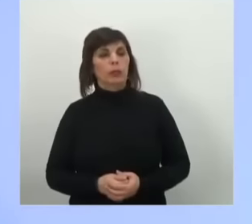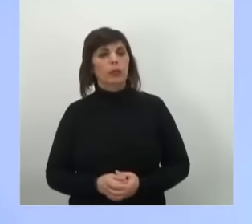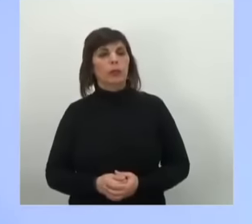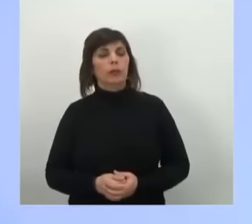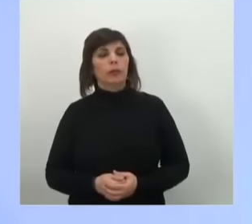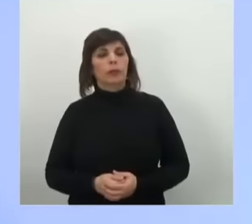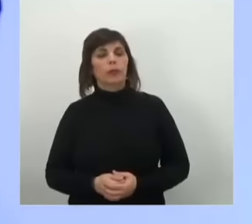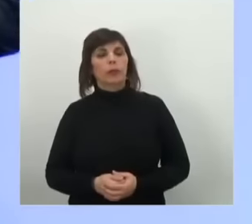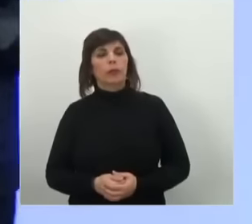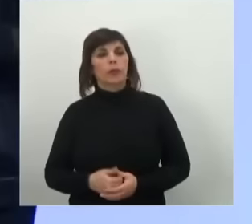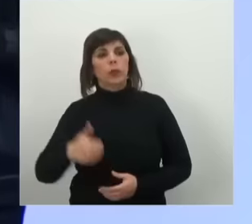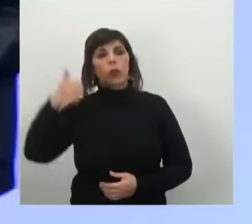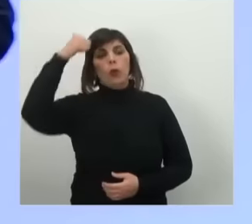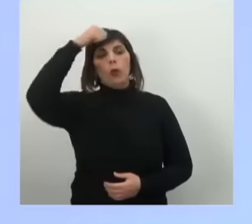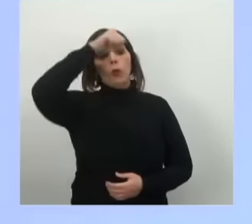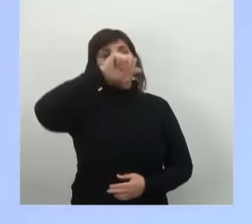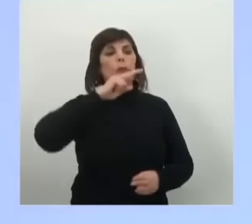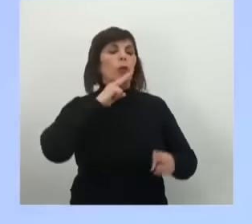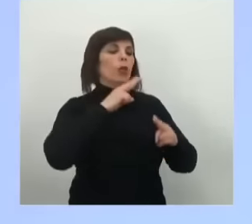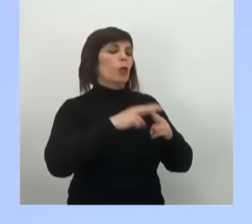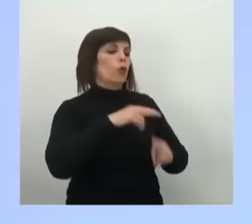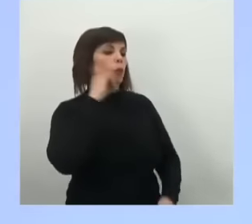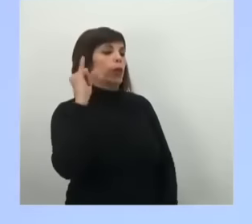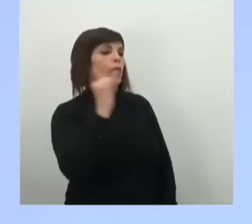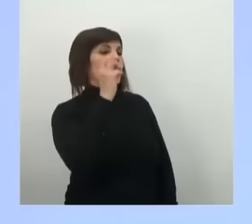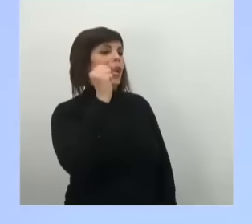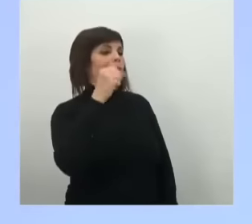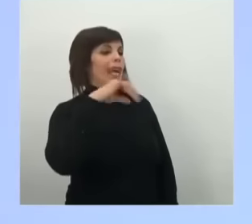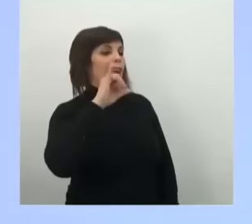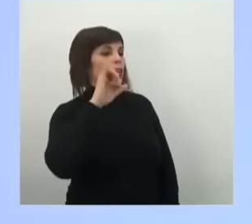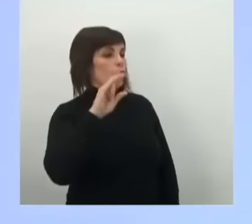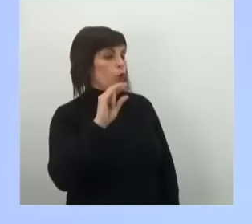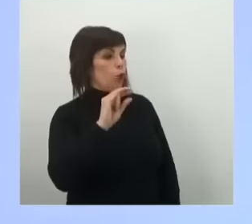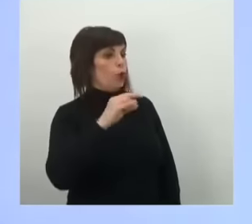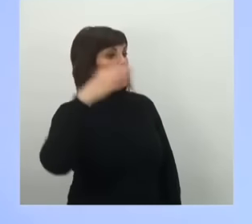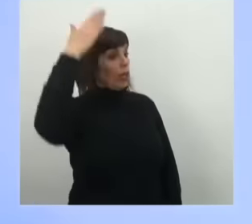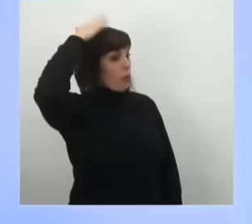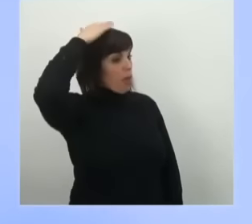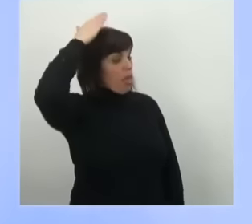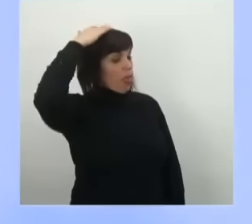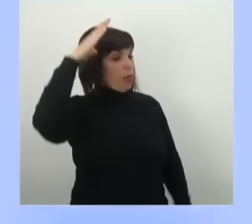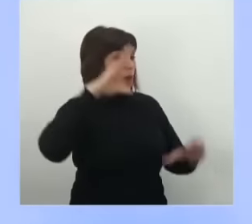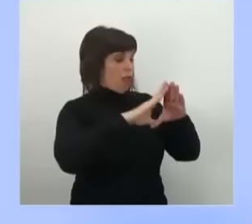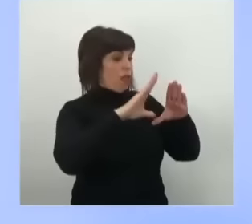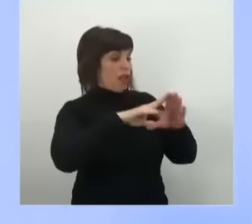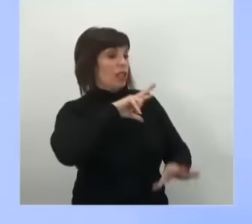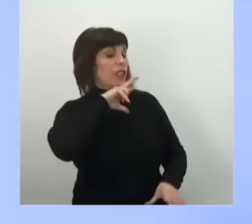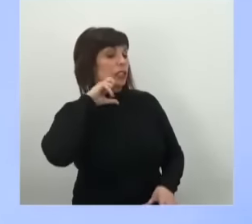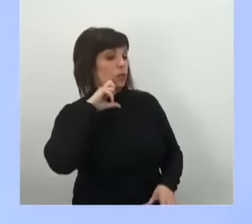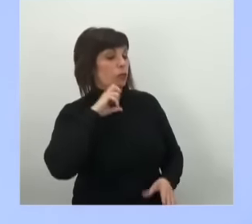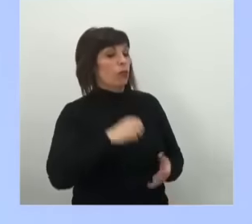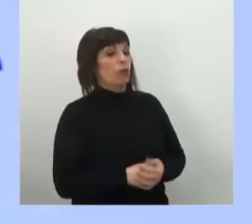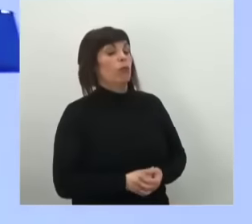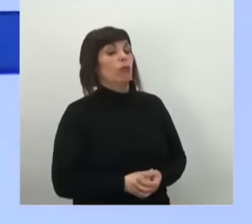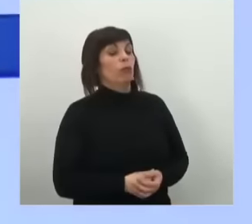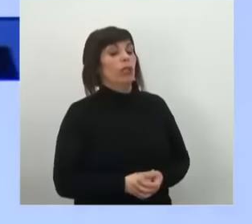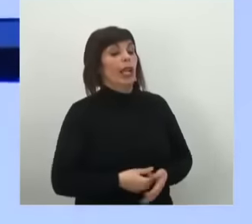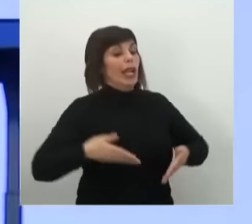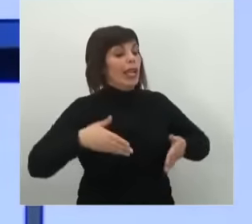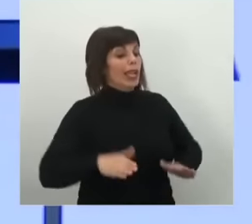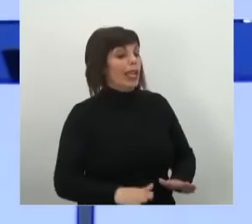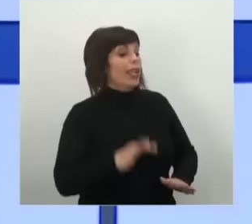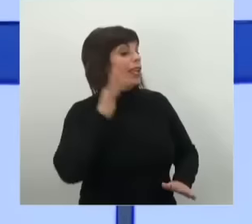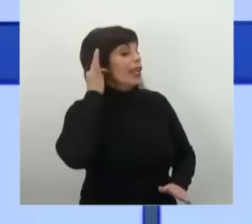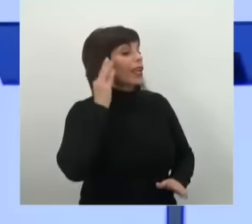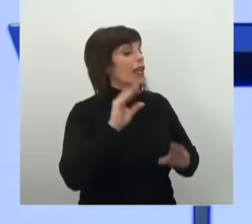llaman uno que se llama jaro porque su hija vio muerto o se estaba muriendo cuando él va andando dice la Biblia